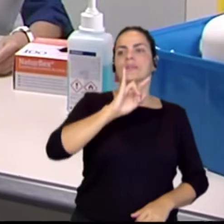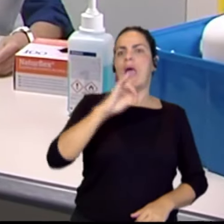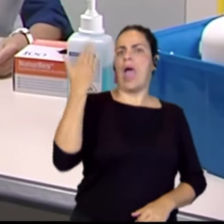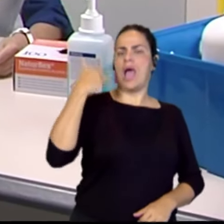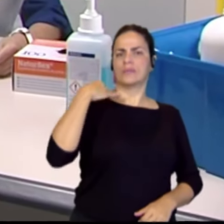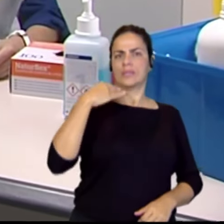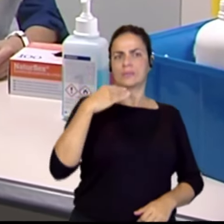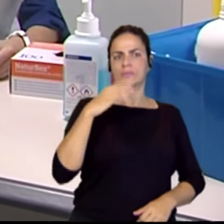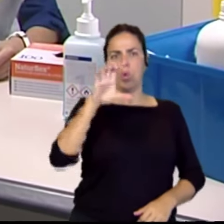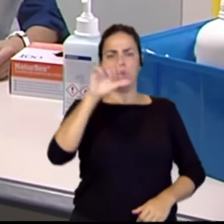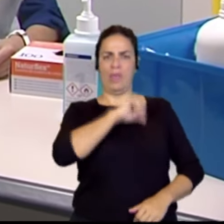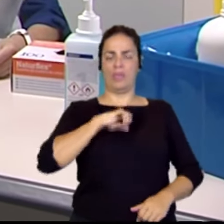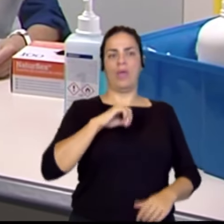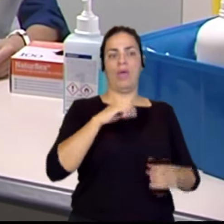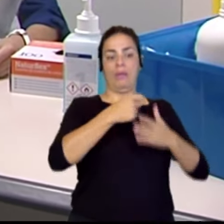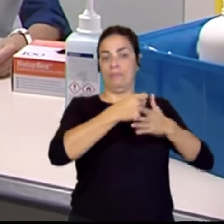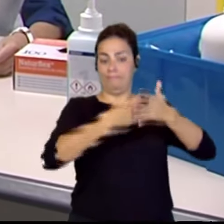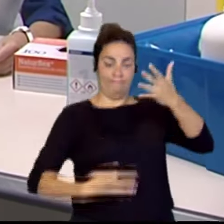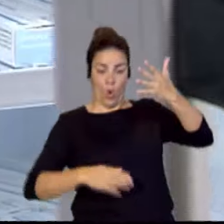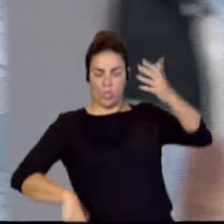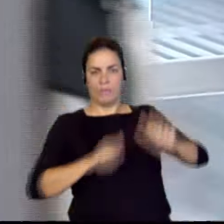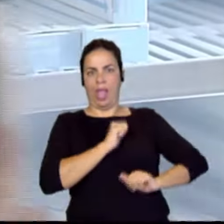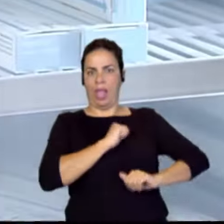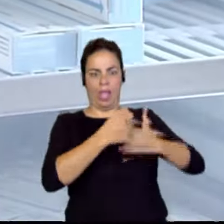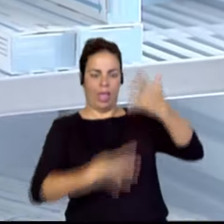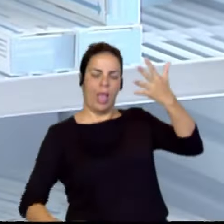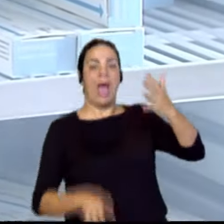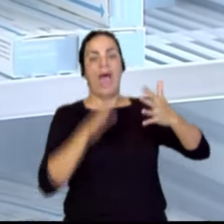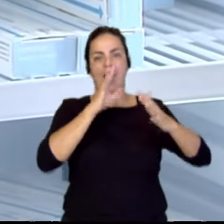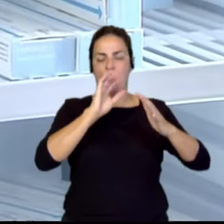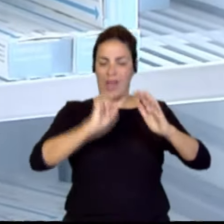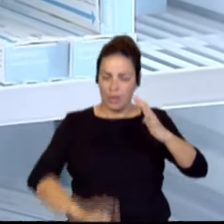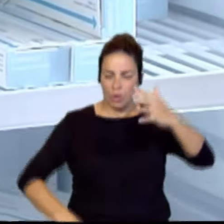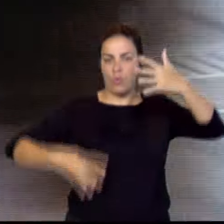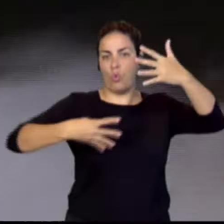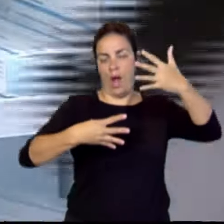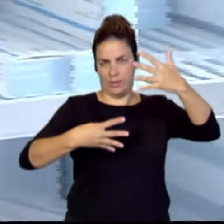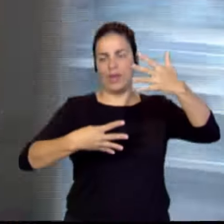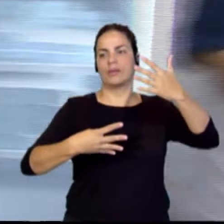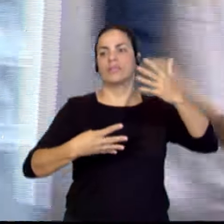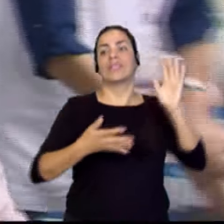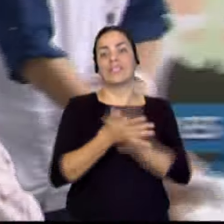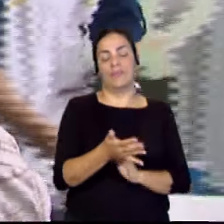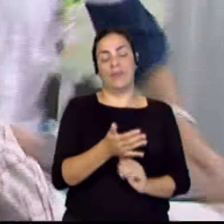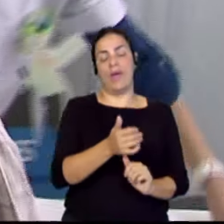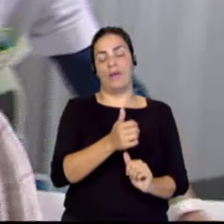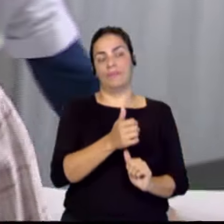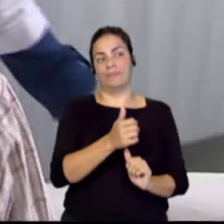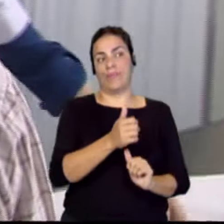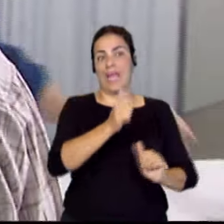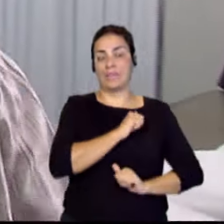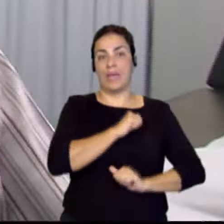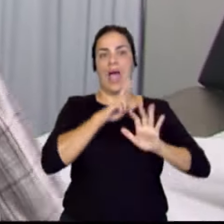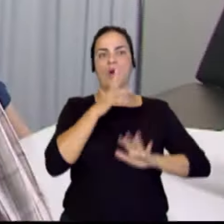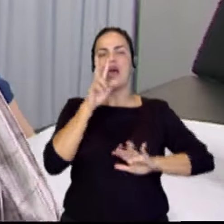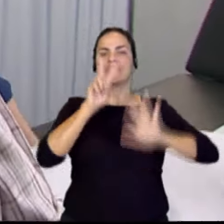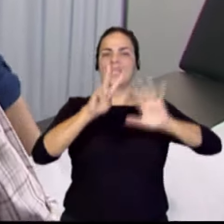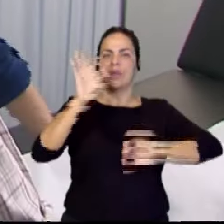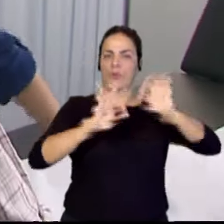donde más se esperaba hacer la región con más demora la espera ha caído más de un 7% actualmente hay casi